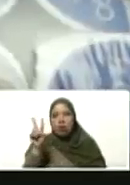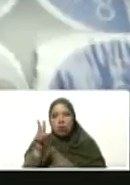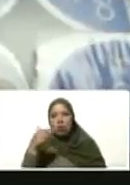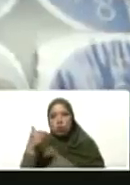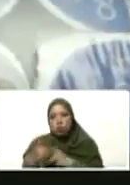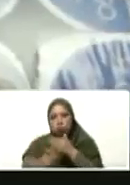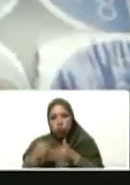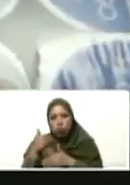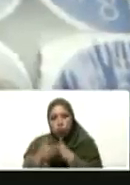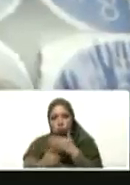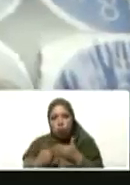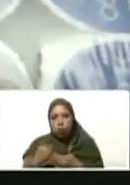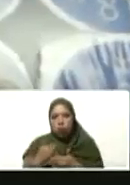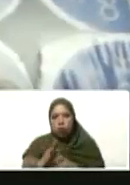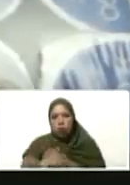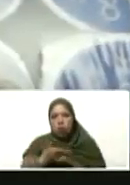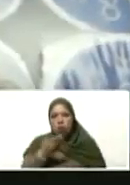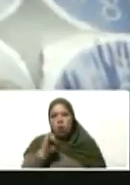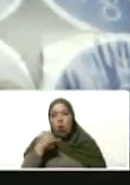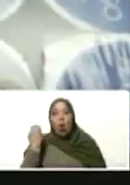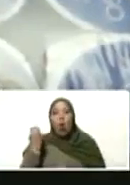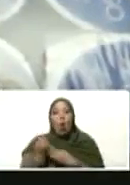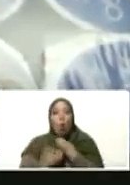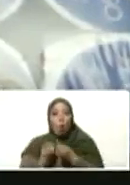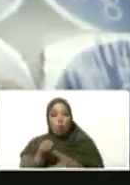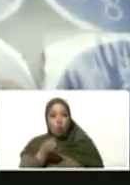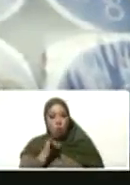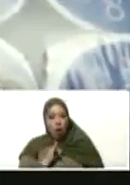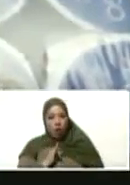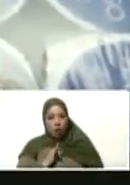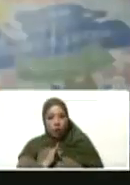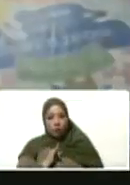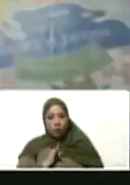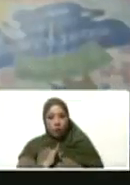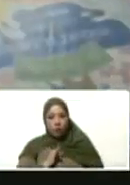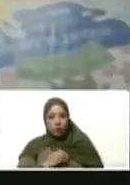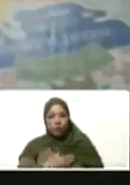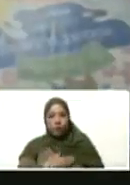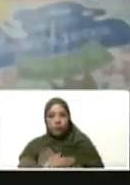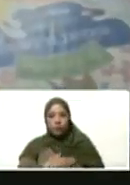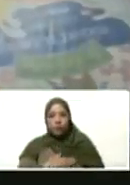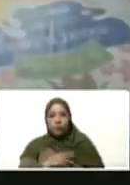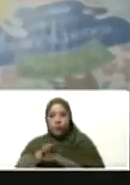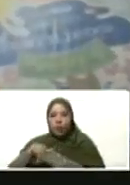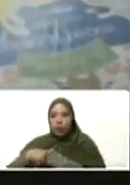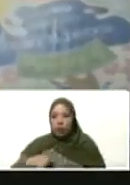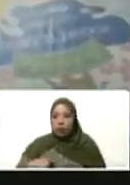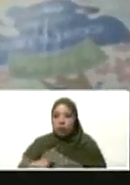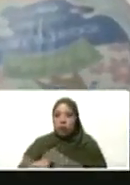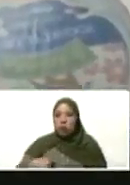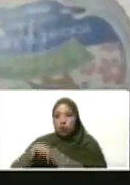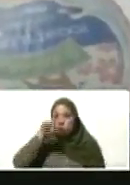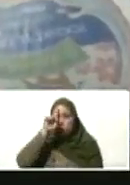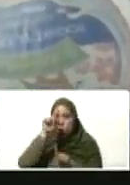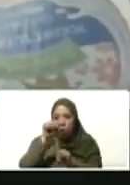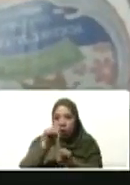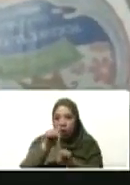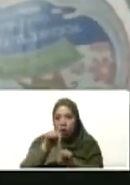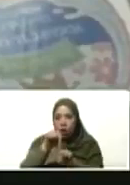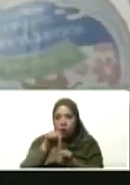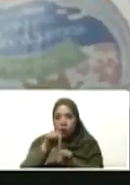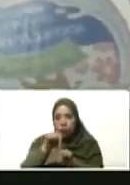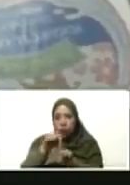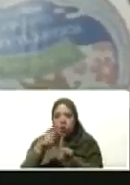a producir, que tenemos cómo hacerlo, y esa es prácticamente nuestra receta, pues, empeñarnos